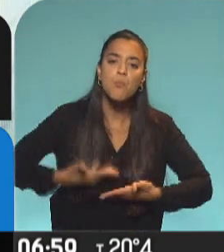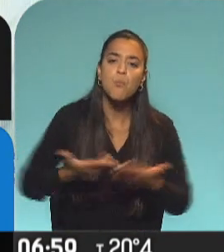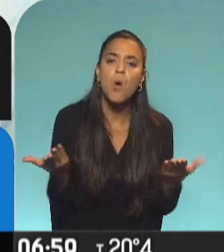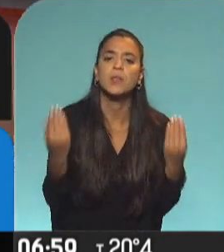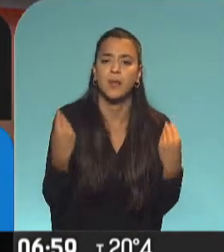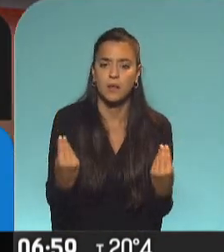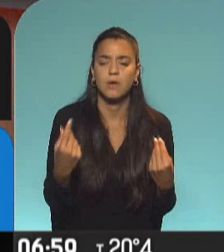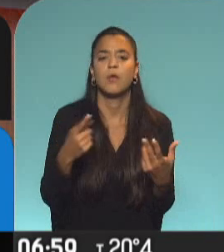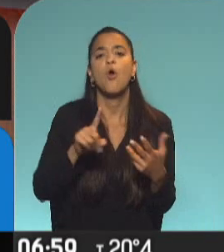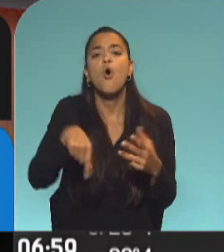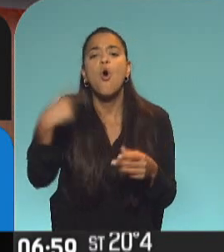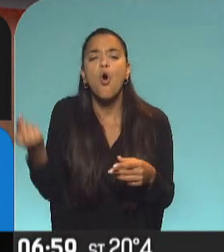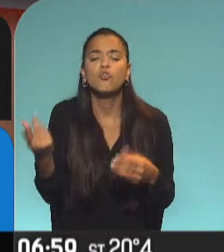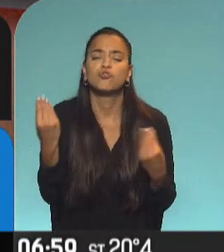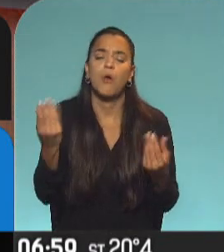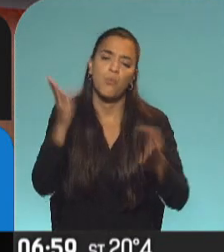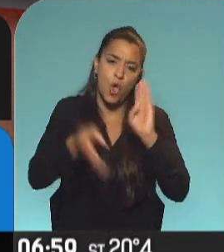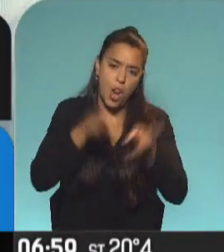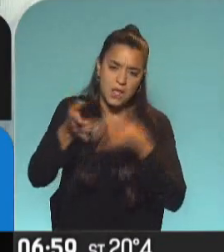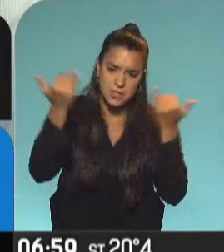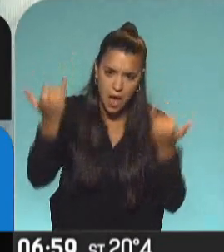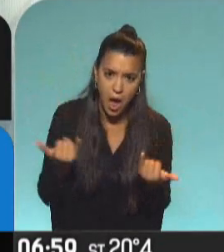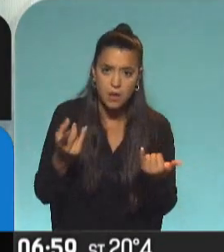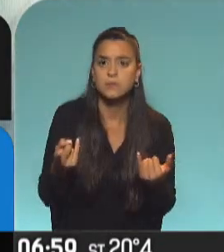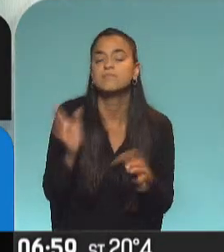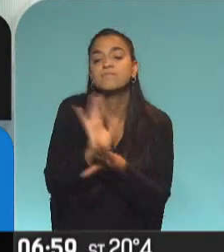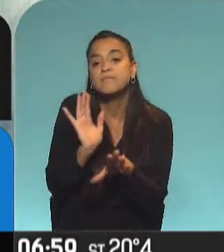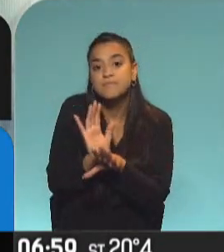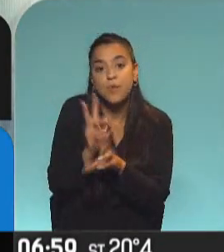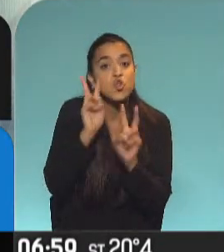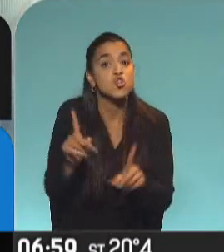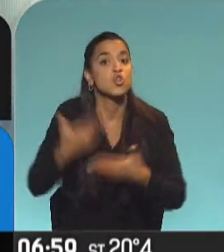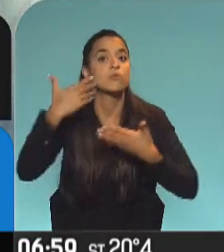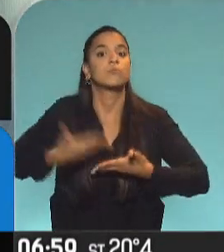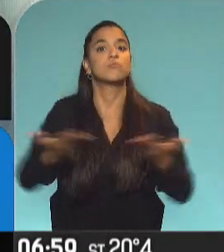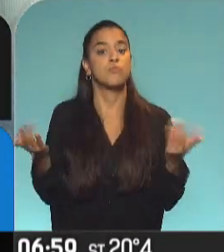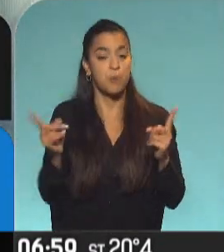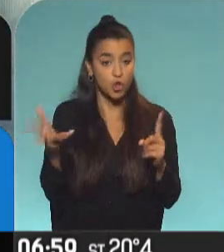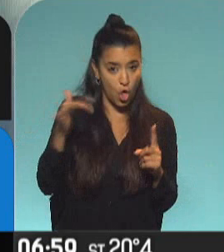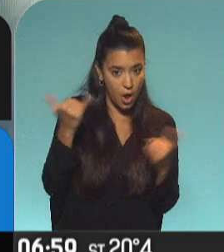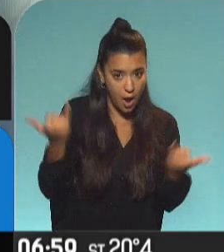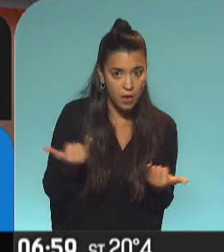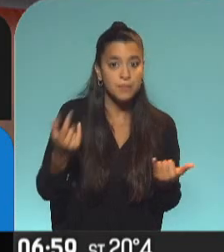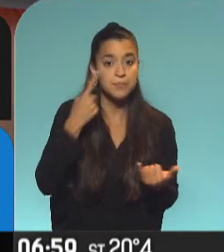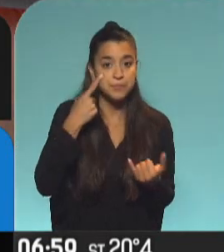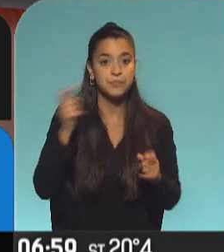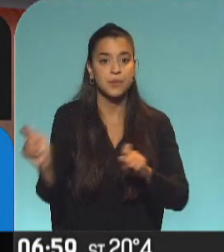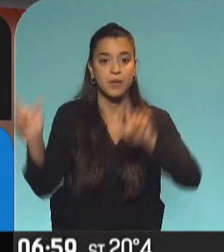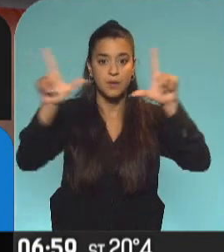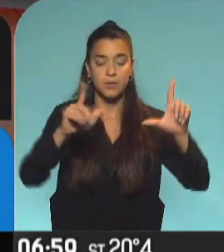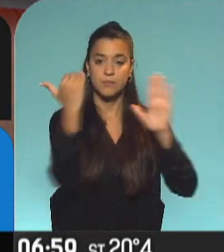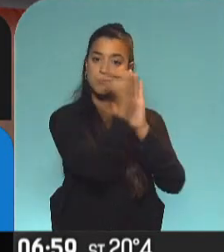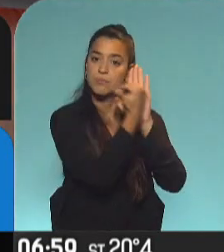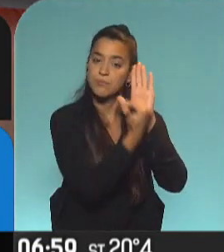sobre la mesa otro tipo de violencias que muchas veces quedan invisibilizadas, pero que suceden a diario. Julita, ¿cuáles mira, son los